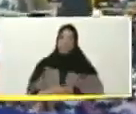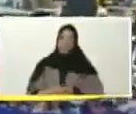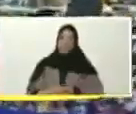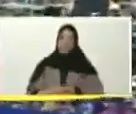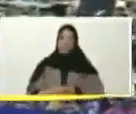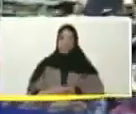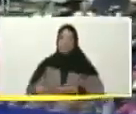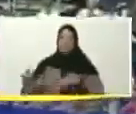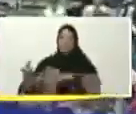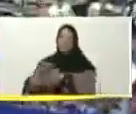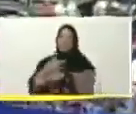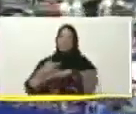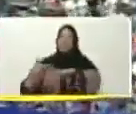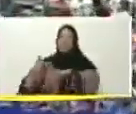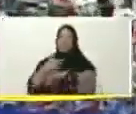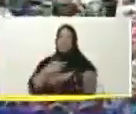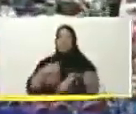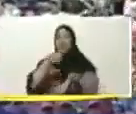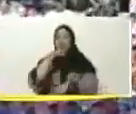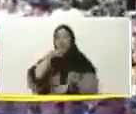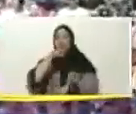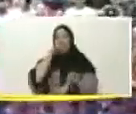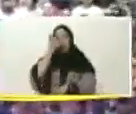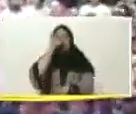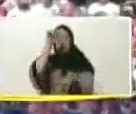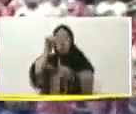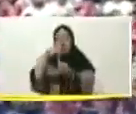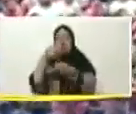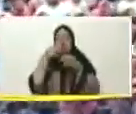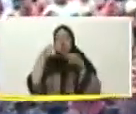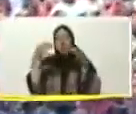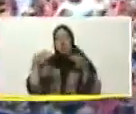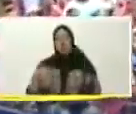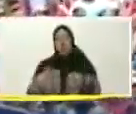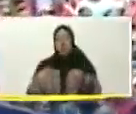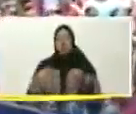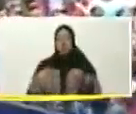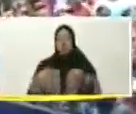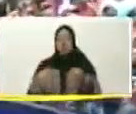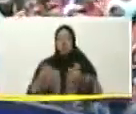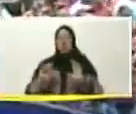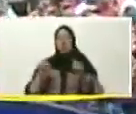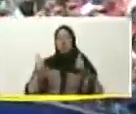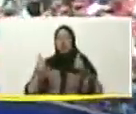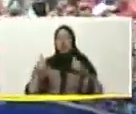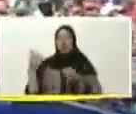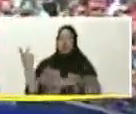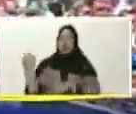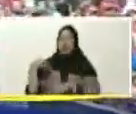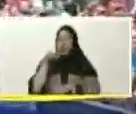partido de gobierno para gobernar de verdad, verdad, desde la base.